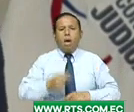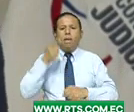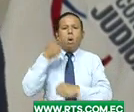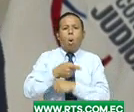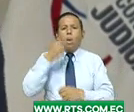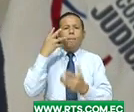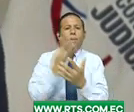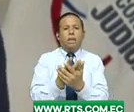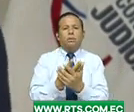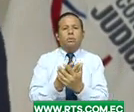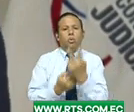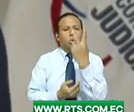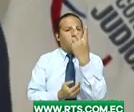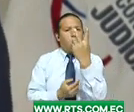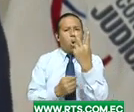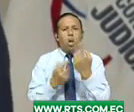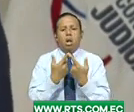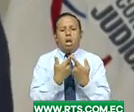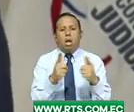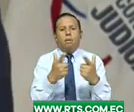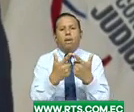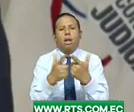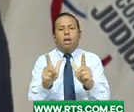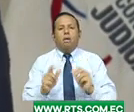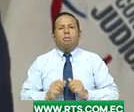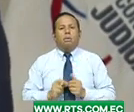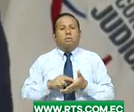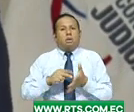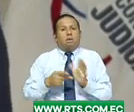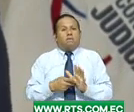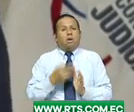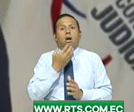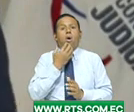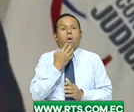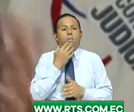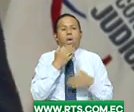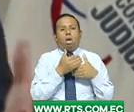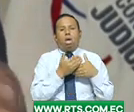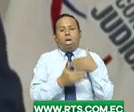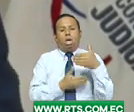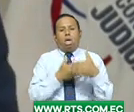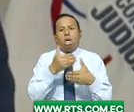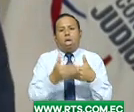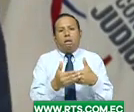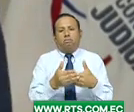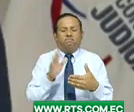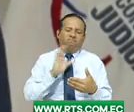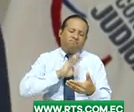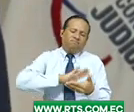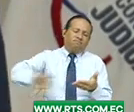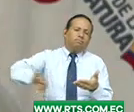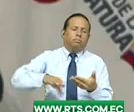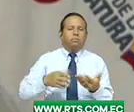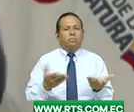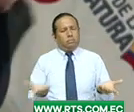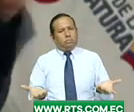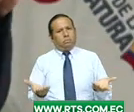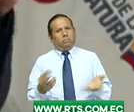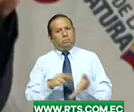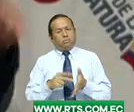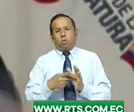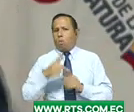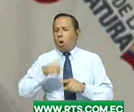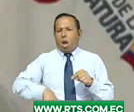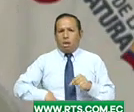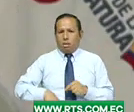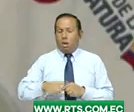existiendo incluso pisos de violación a los procedimientos como lo revela el propio expediente en otro